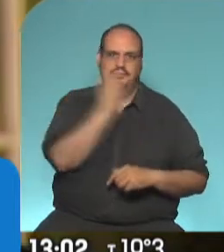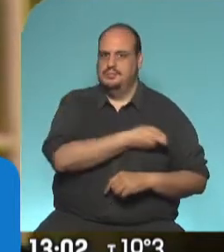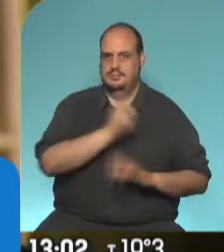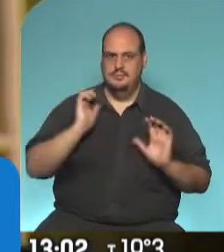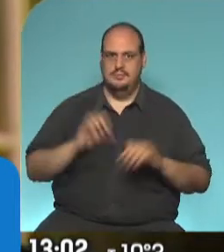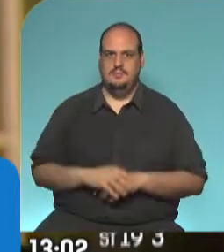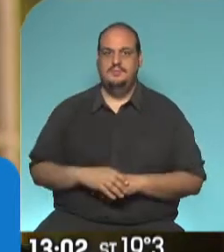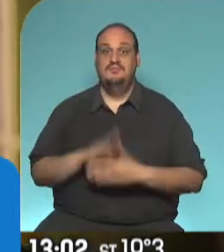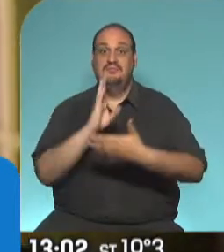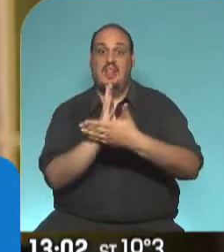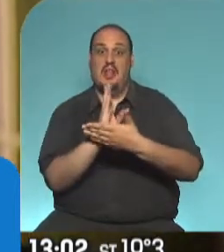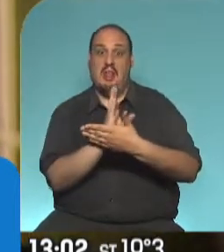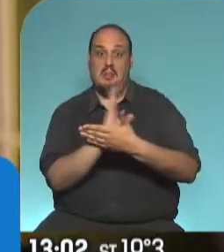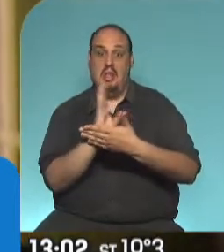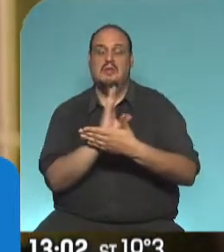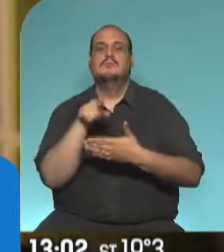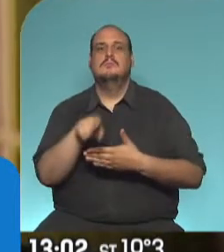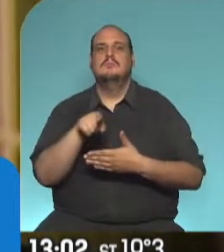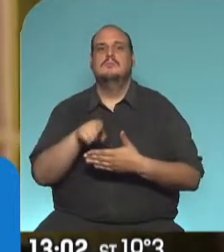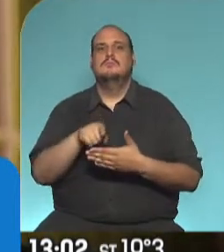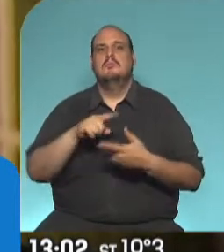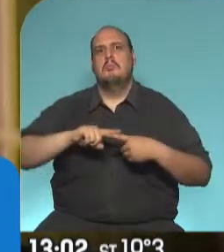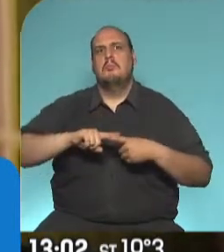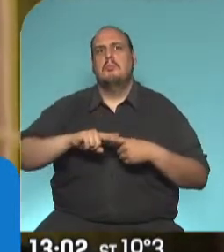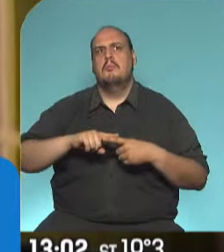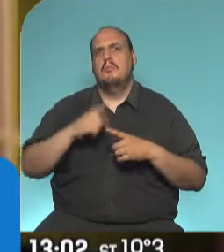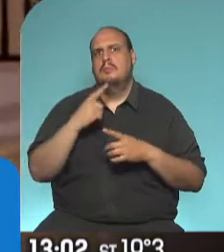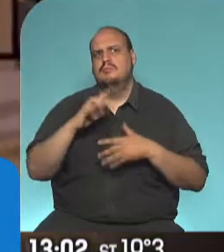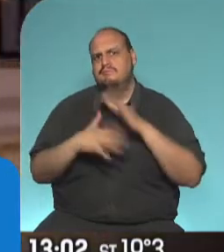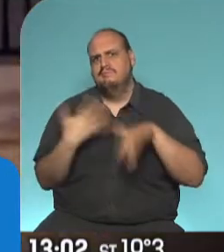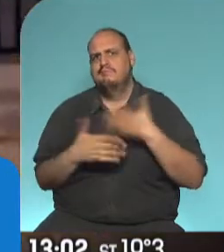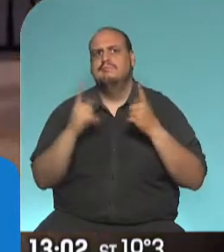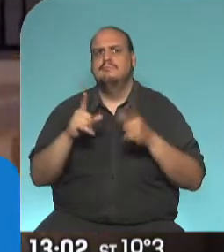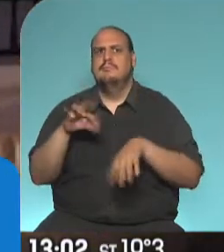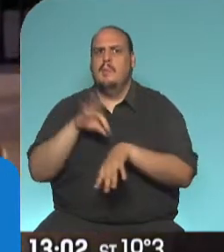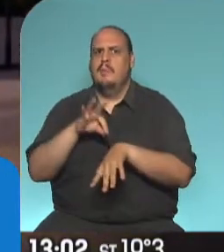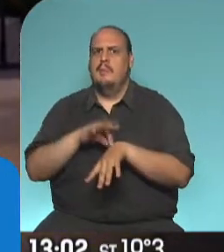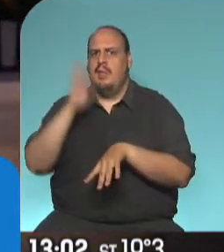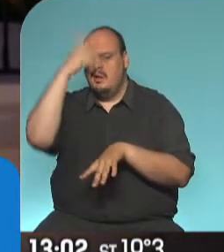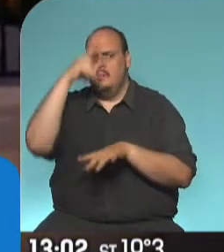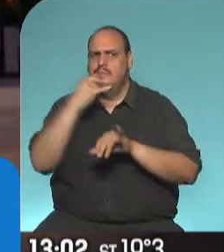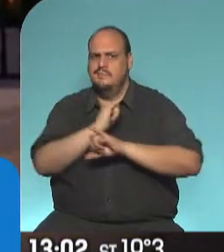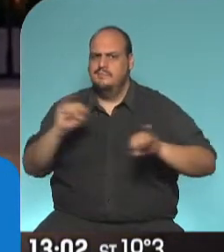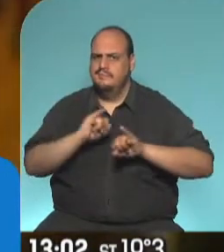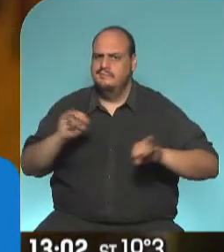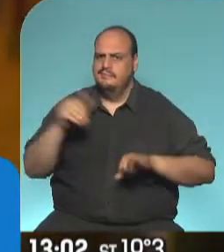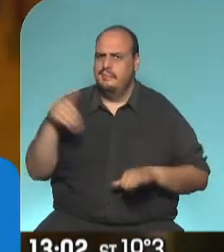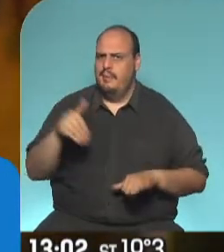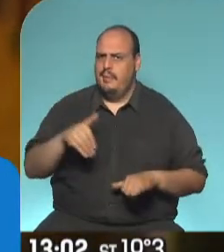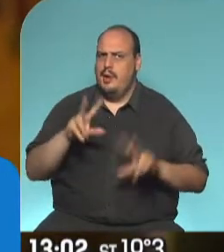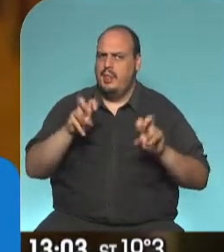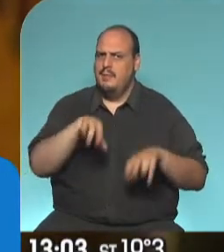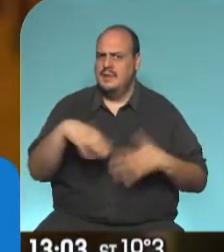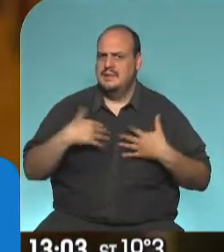el medio, se registró una polémica por la confusa y tardía información que el equipo médico de Trump brindó sobre su estado de salud y un